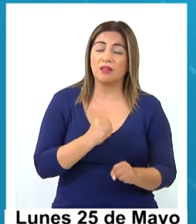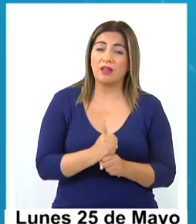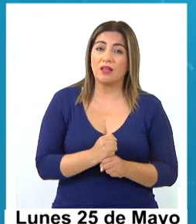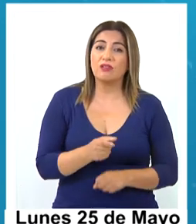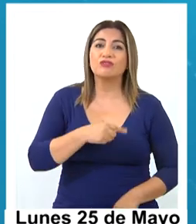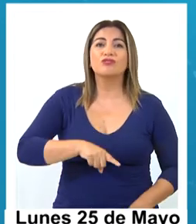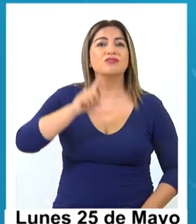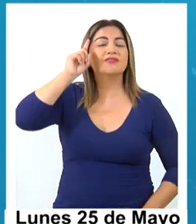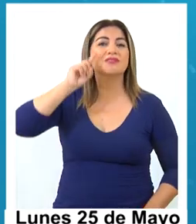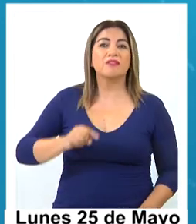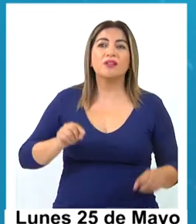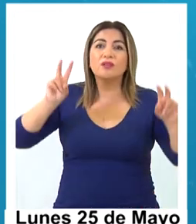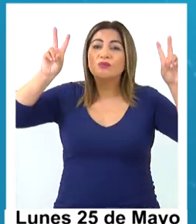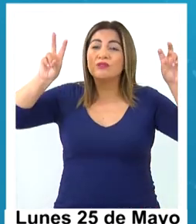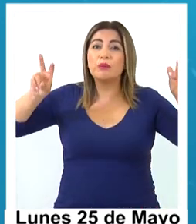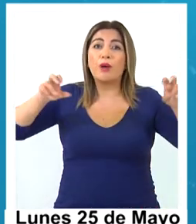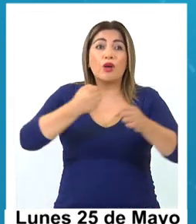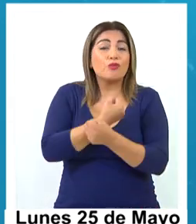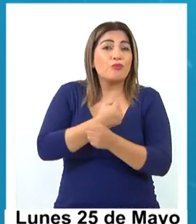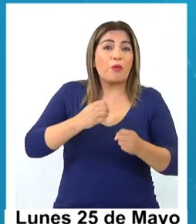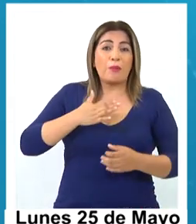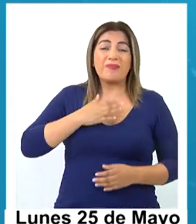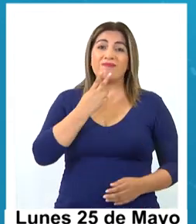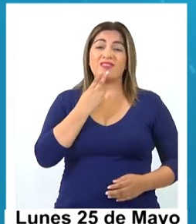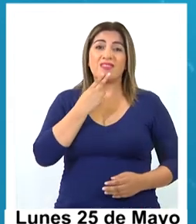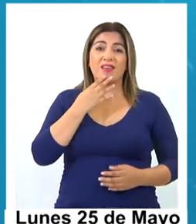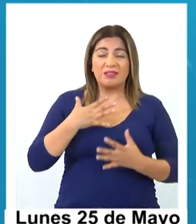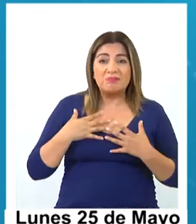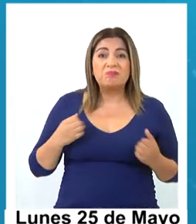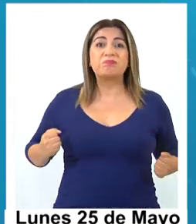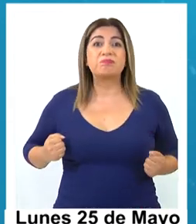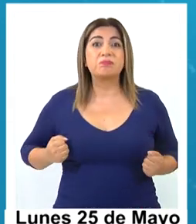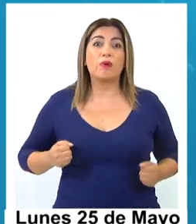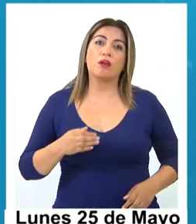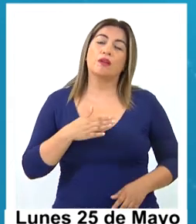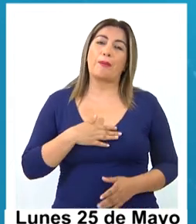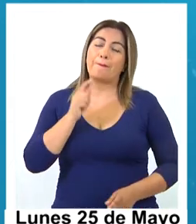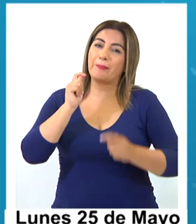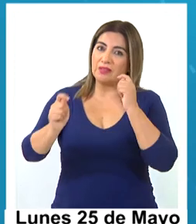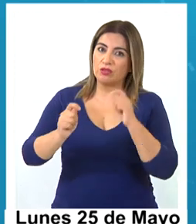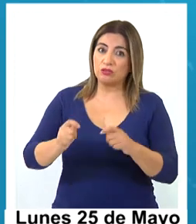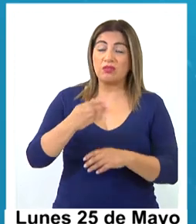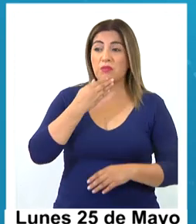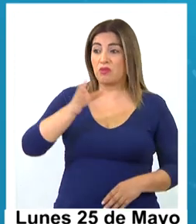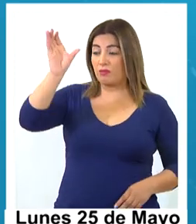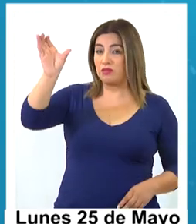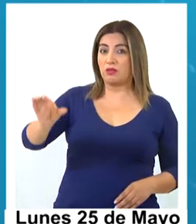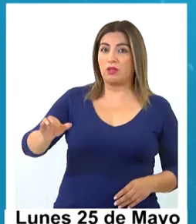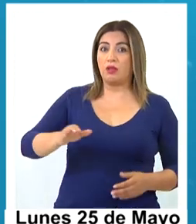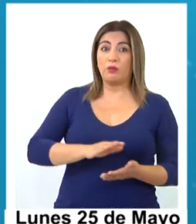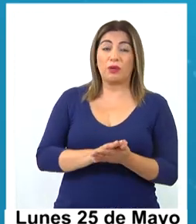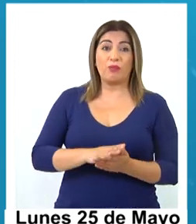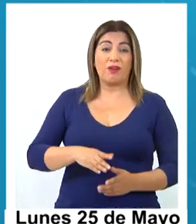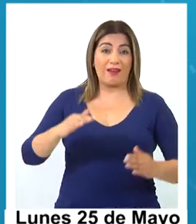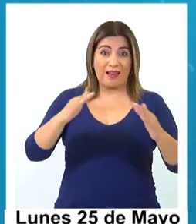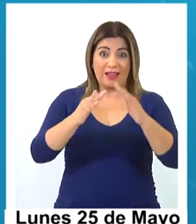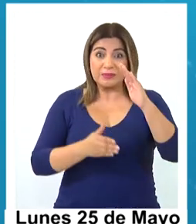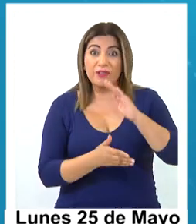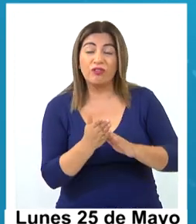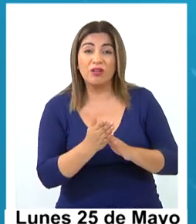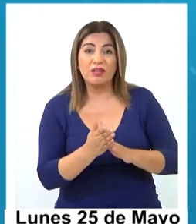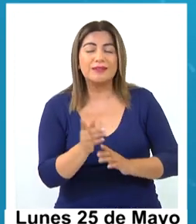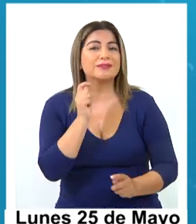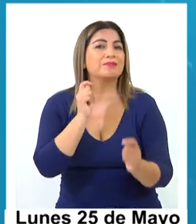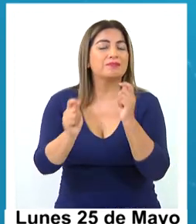en un contexto en que no podemos arriesgarnos a nosotros oa nuestros pacientes porque el hecho de tú salir de la casa y estás corriendo